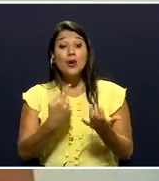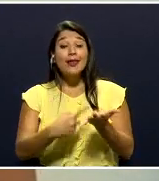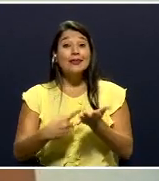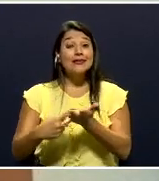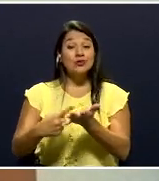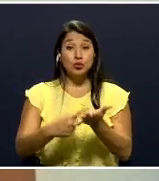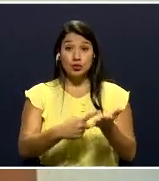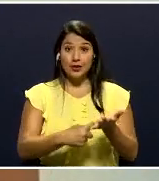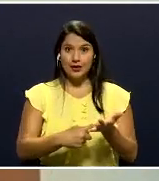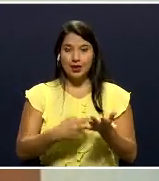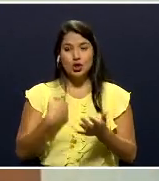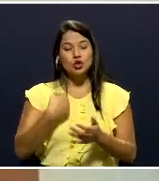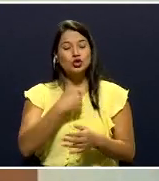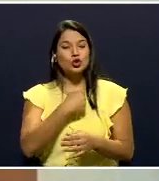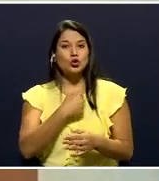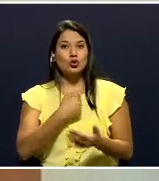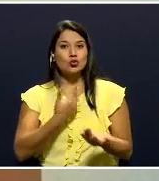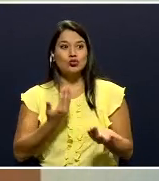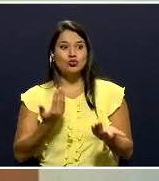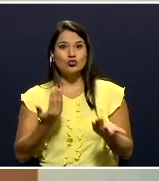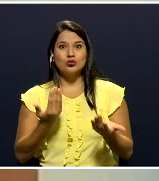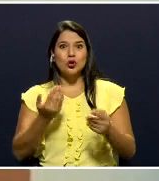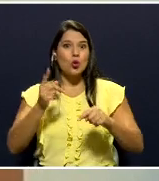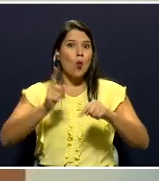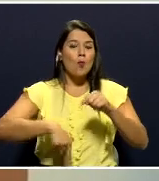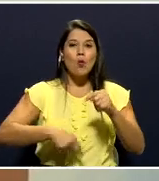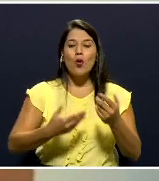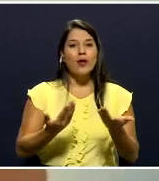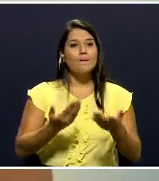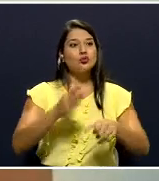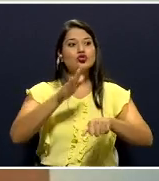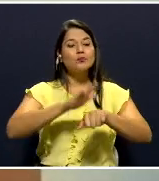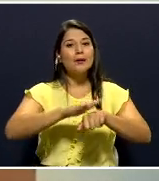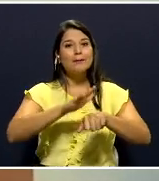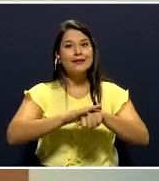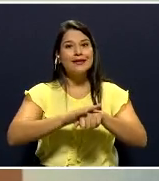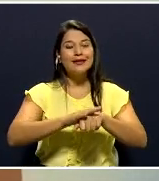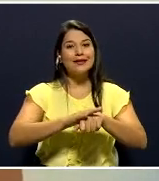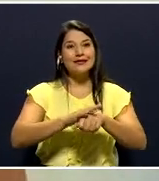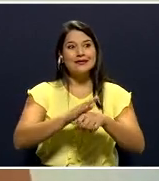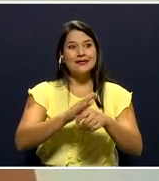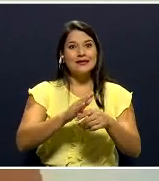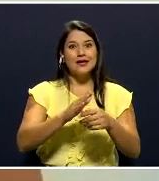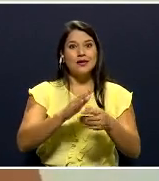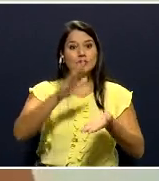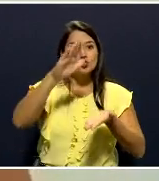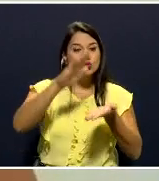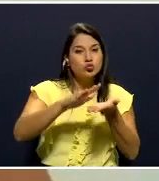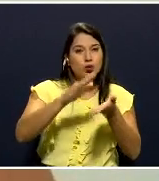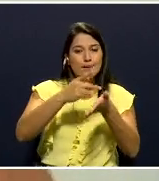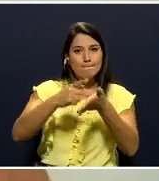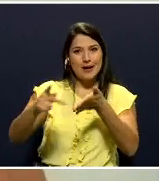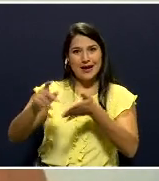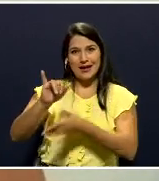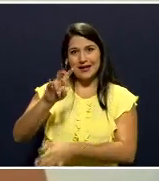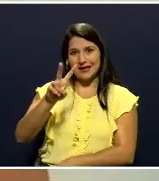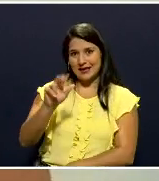nosotros podemos reducir, es decir, no hay solvencia, el Estado no tiene solvencia, eso nos implicaría un aumento de nuestro